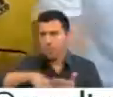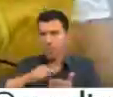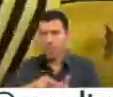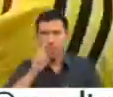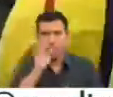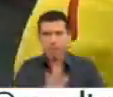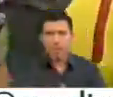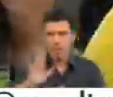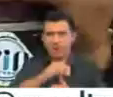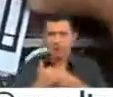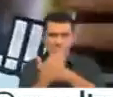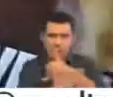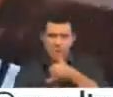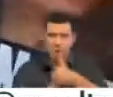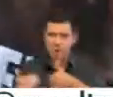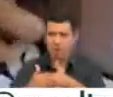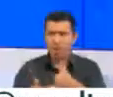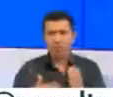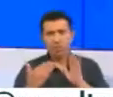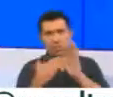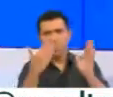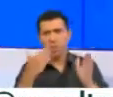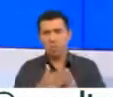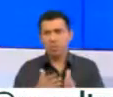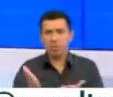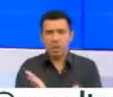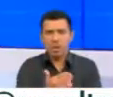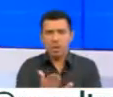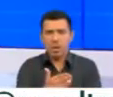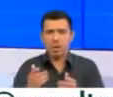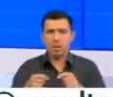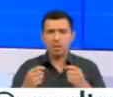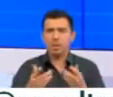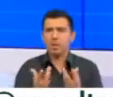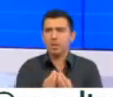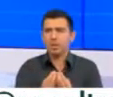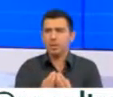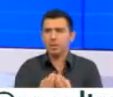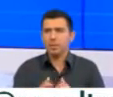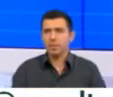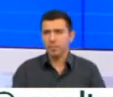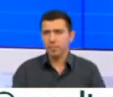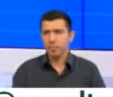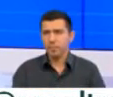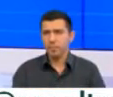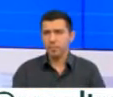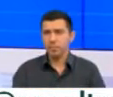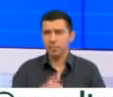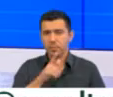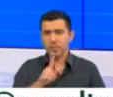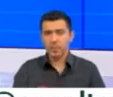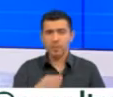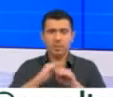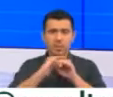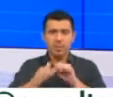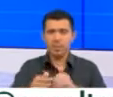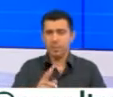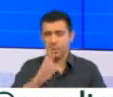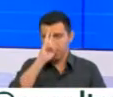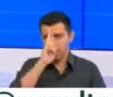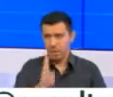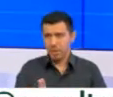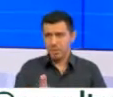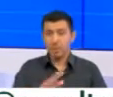nivel nacional en contra de esas cartillas. Y con un mensaje de agradecimiento e invitación al respeto, la ministra